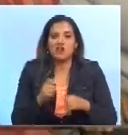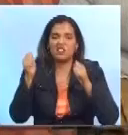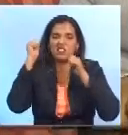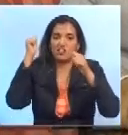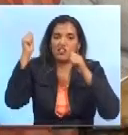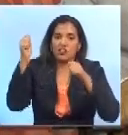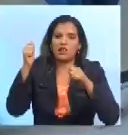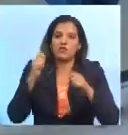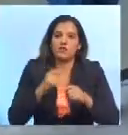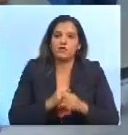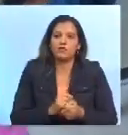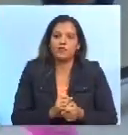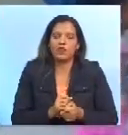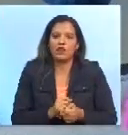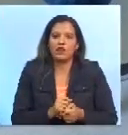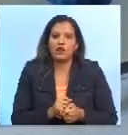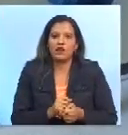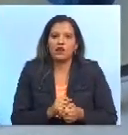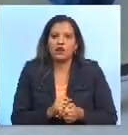entidad.